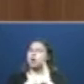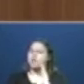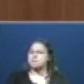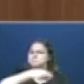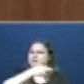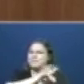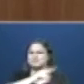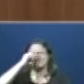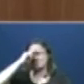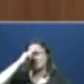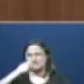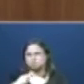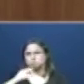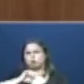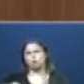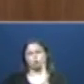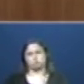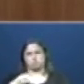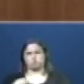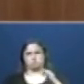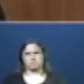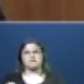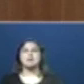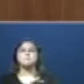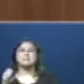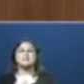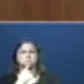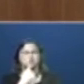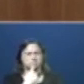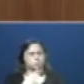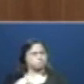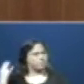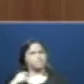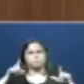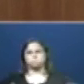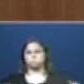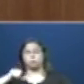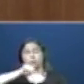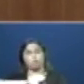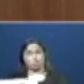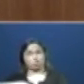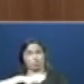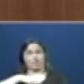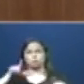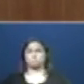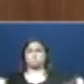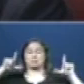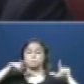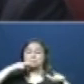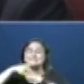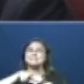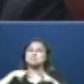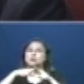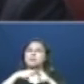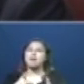función de la justicia y asegurar también el necesario protagonismo que corresponde a los ciudadanos en una sociedad democrática libre